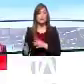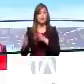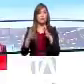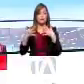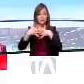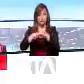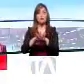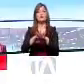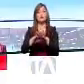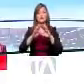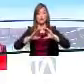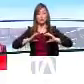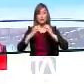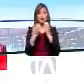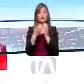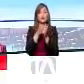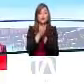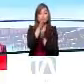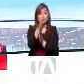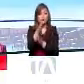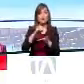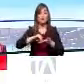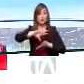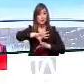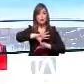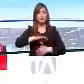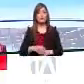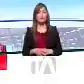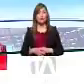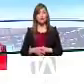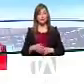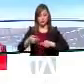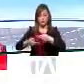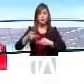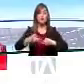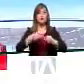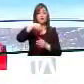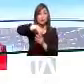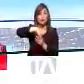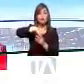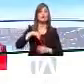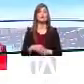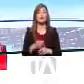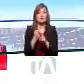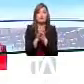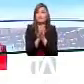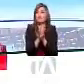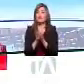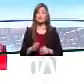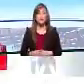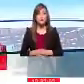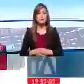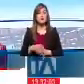Y la integración de las comisiones especializadas de la Asamblea Nacional genera negociaciones internas que aún no tienen resultados.